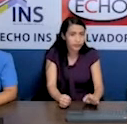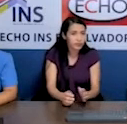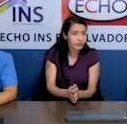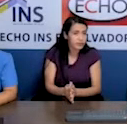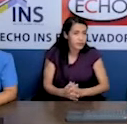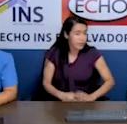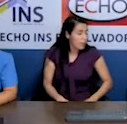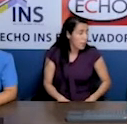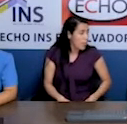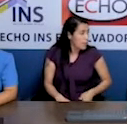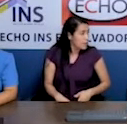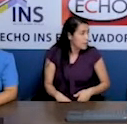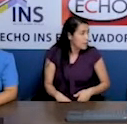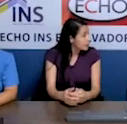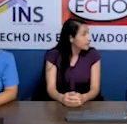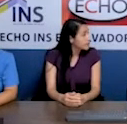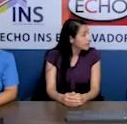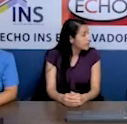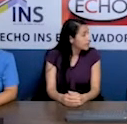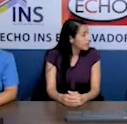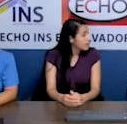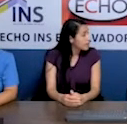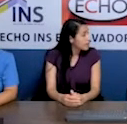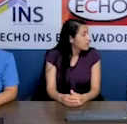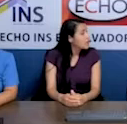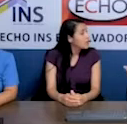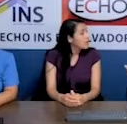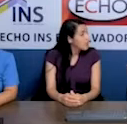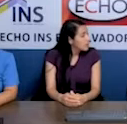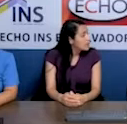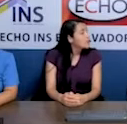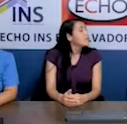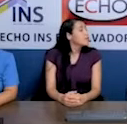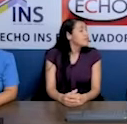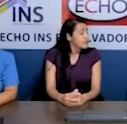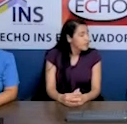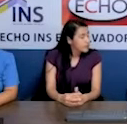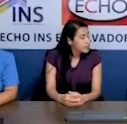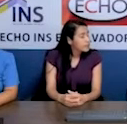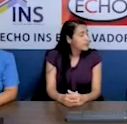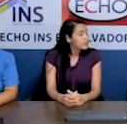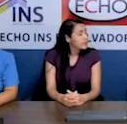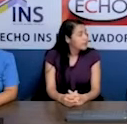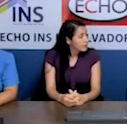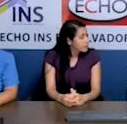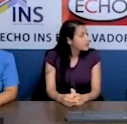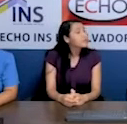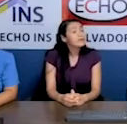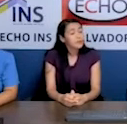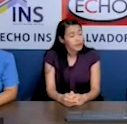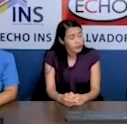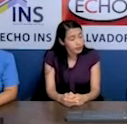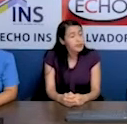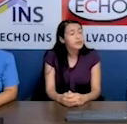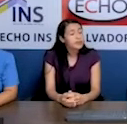tratamiento. También quizás tener muy importante en qué contexto estamos con ese paciente, si es que ya lo conocemos y sabemos en qué etapa de su enfermedad